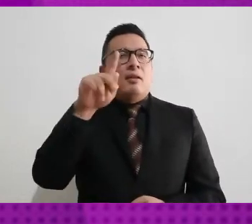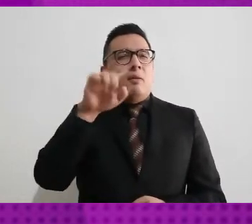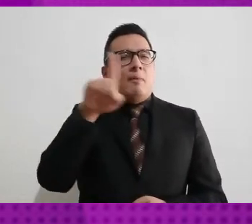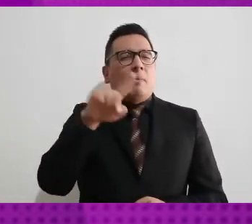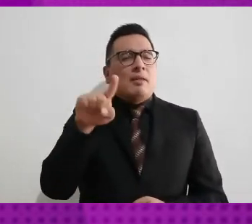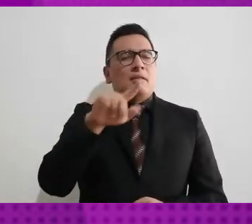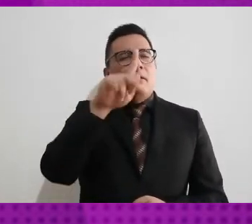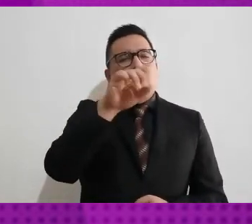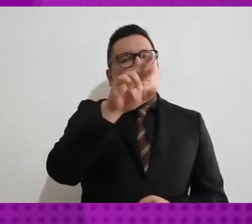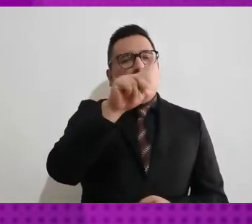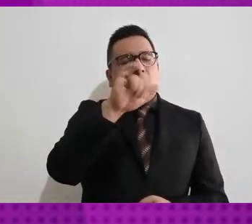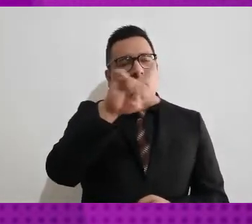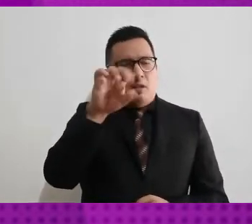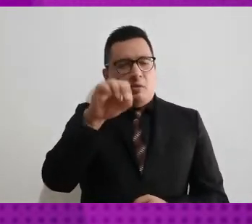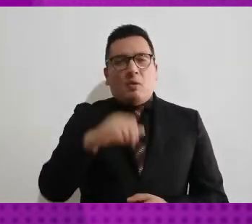Portillo, asesorado